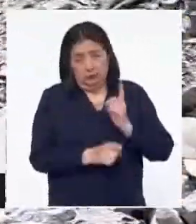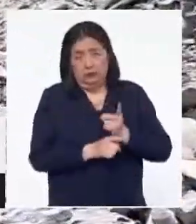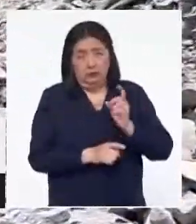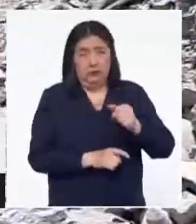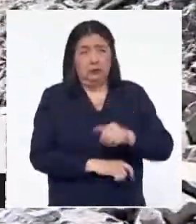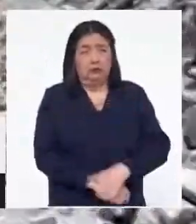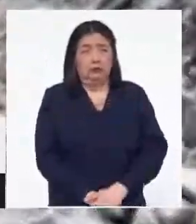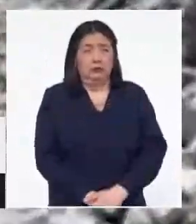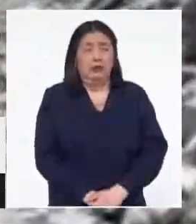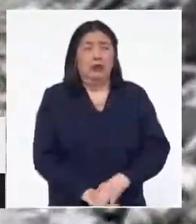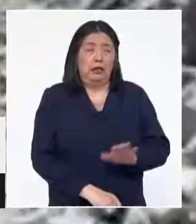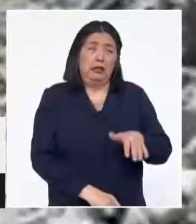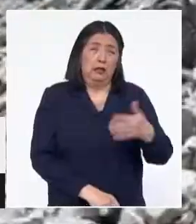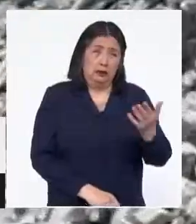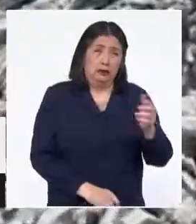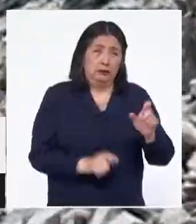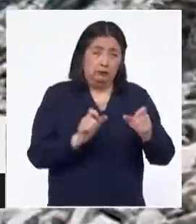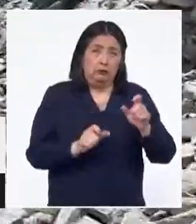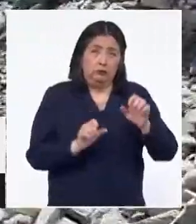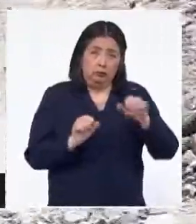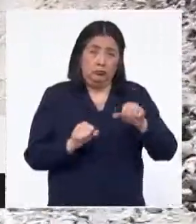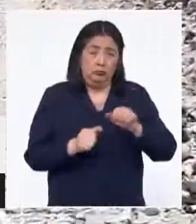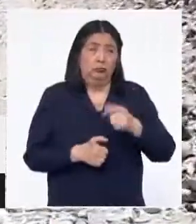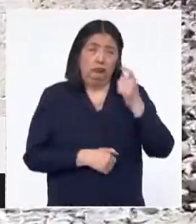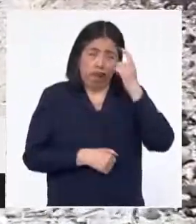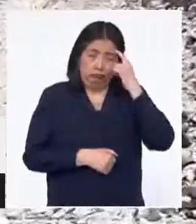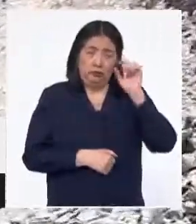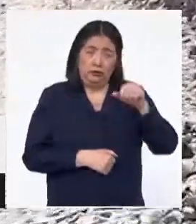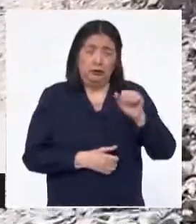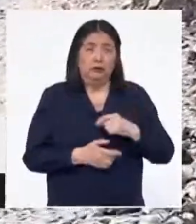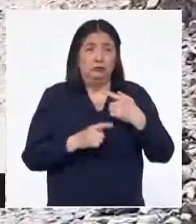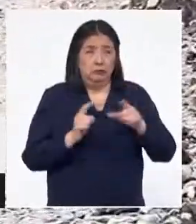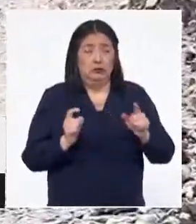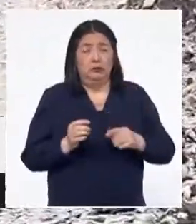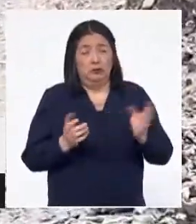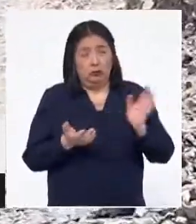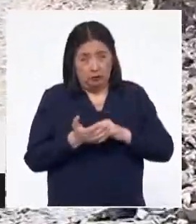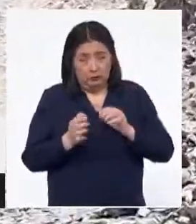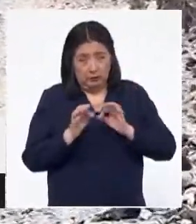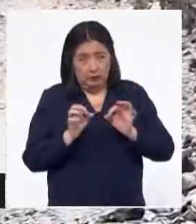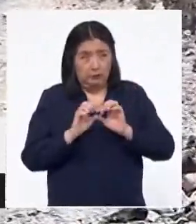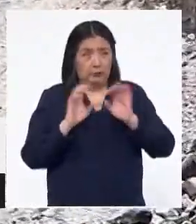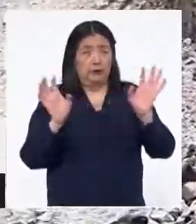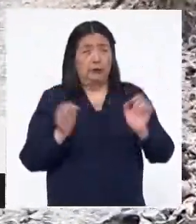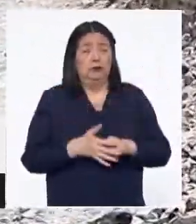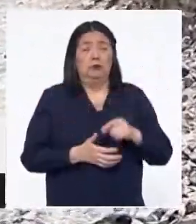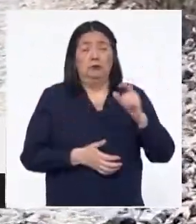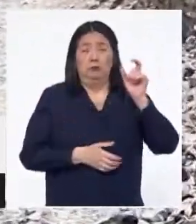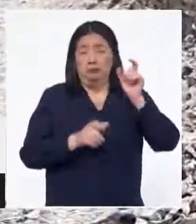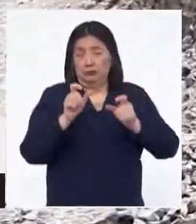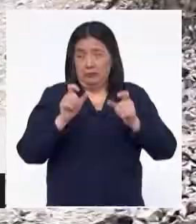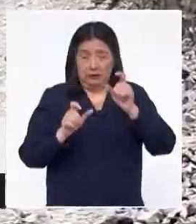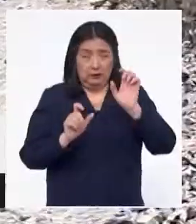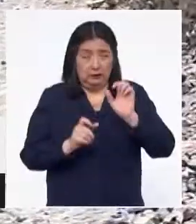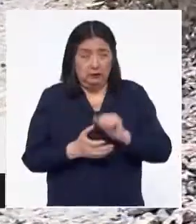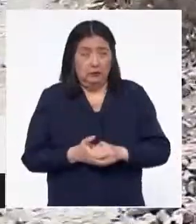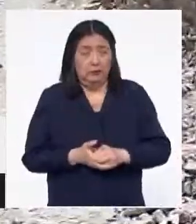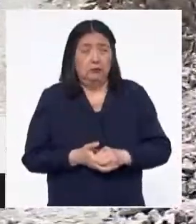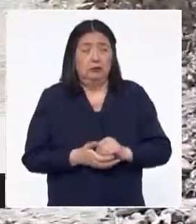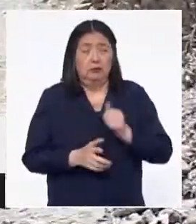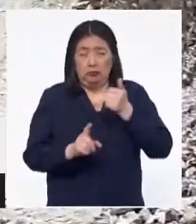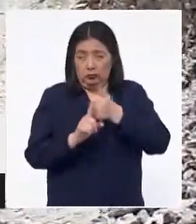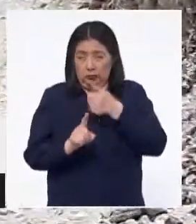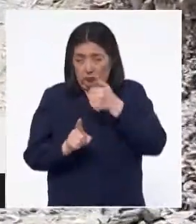Definitivamente hay gente que ha tomado conciencia, pero como aclaro una vez más, son personas que por